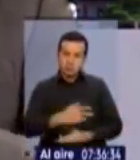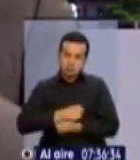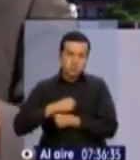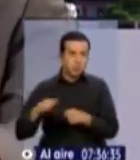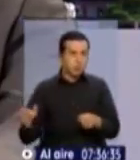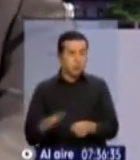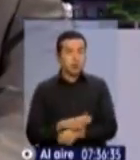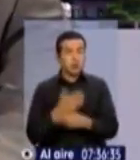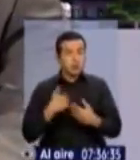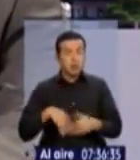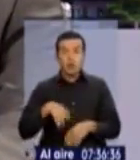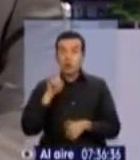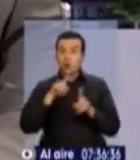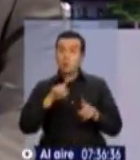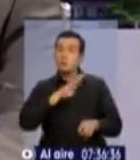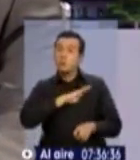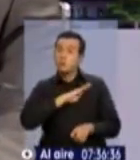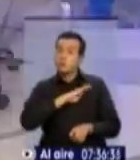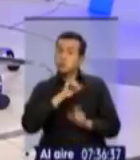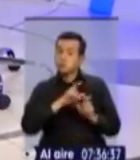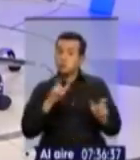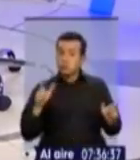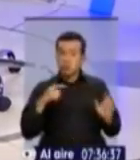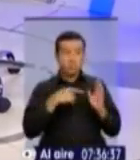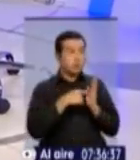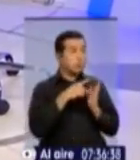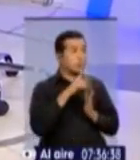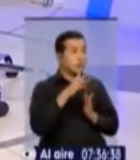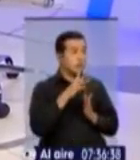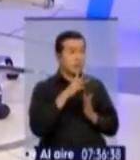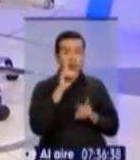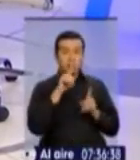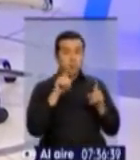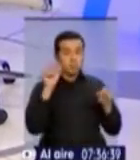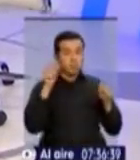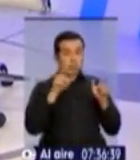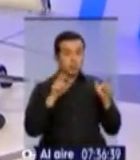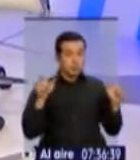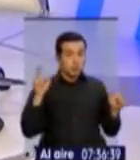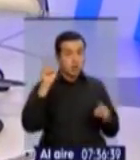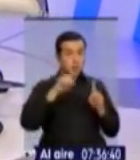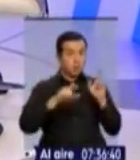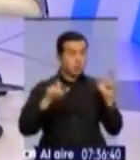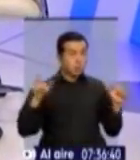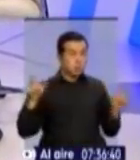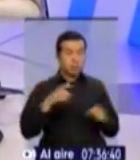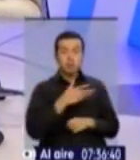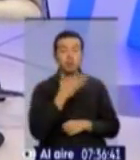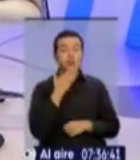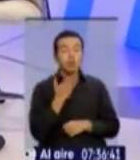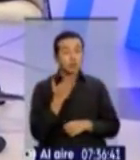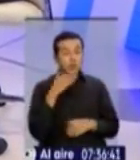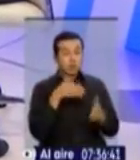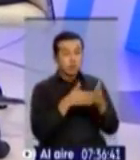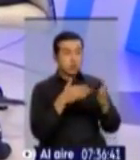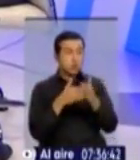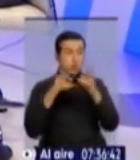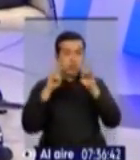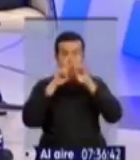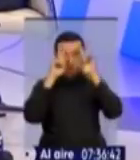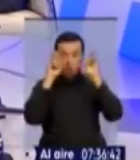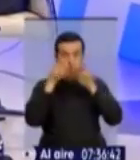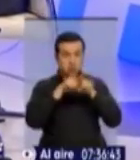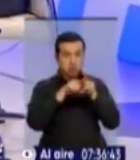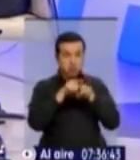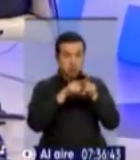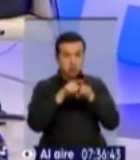manera dólares no los está pagando están pagando justos por pecadores en ese momento bien y no estamos afectando el tema de competitividad cuando